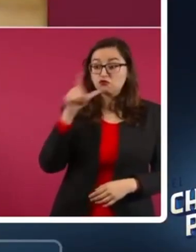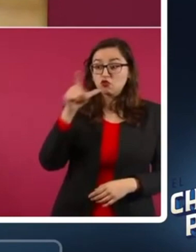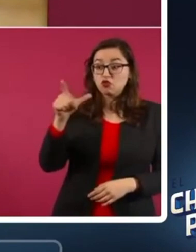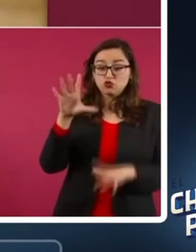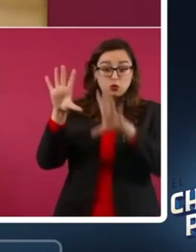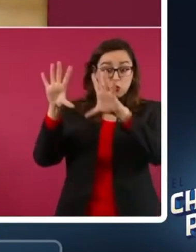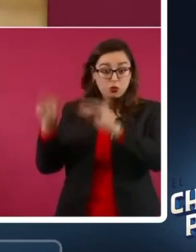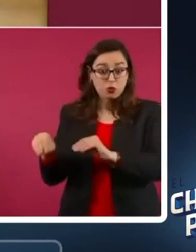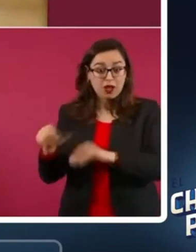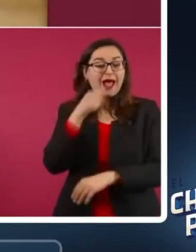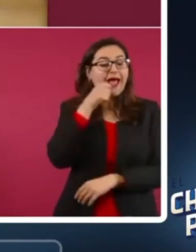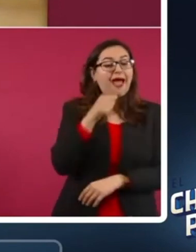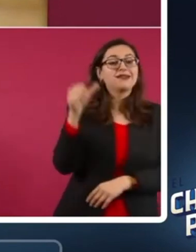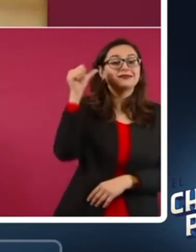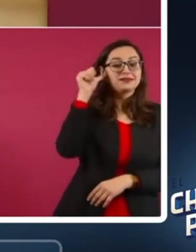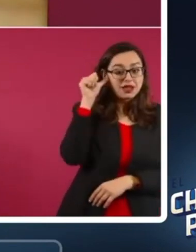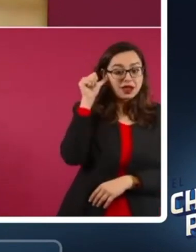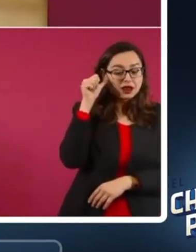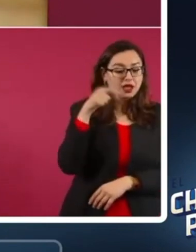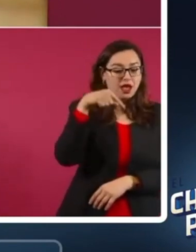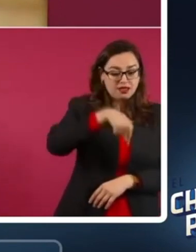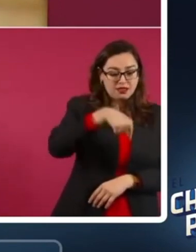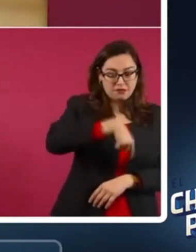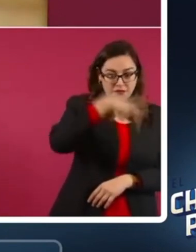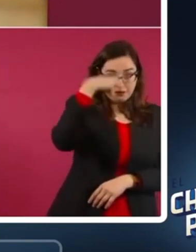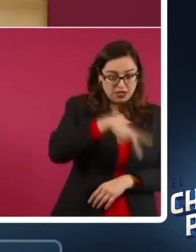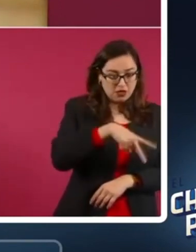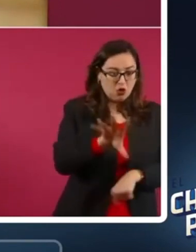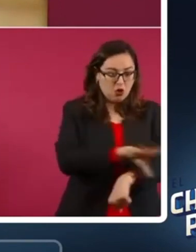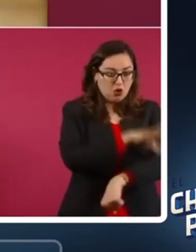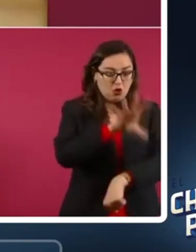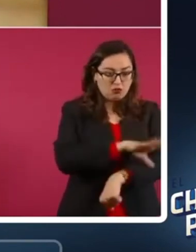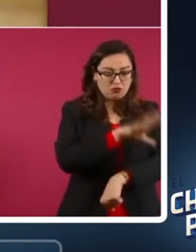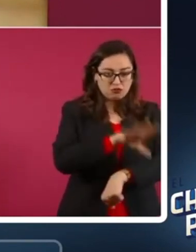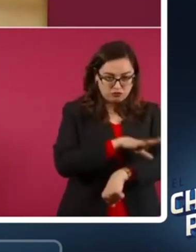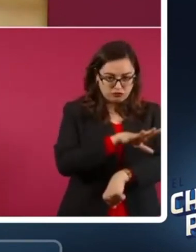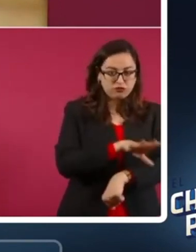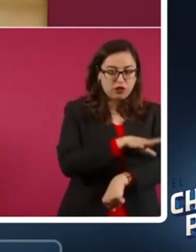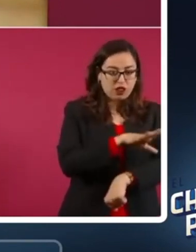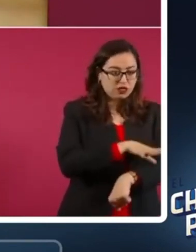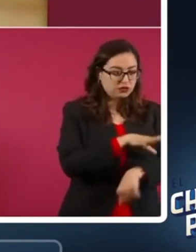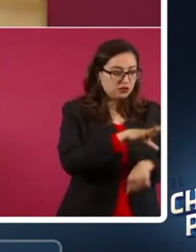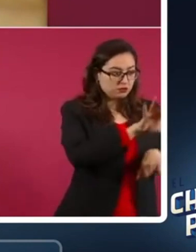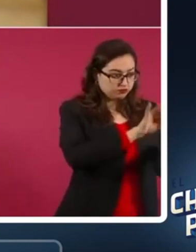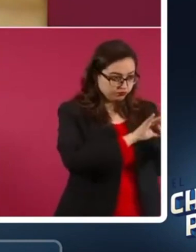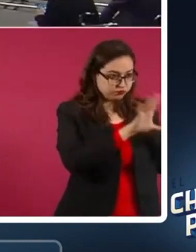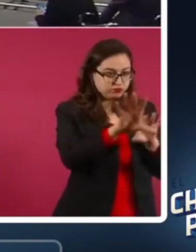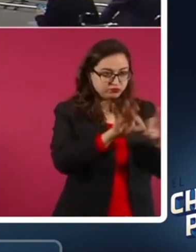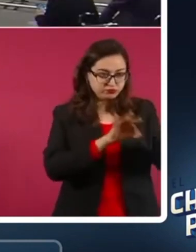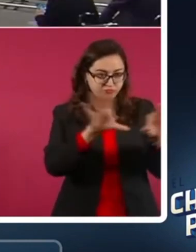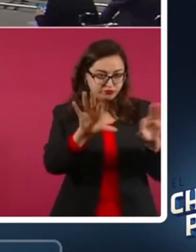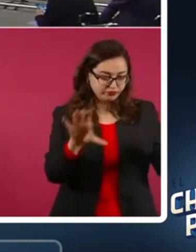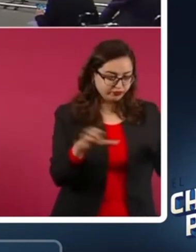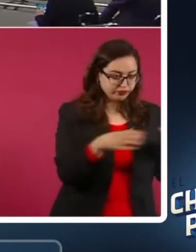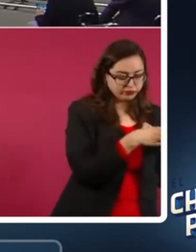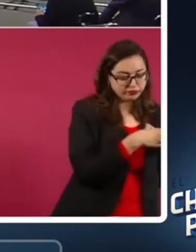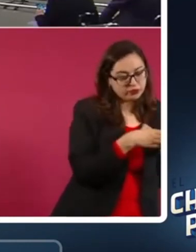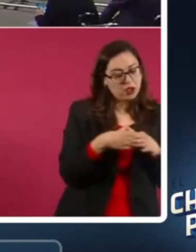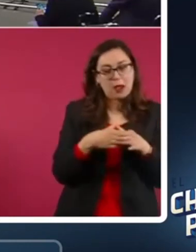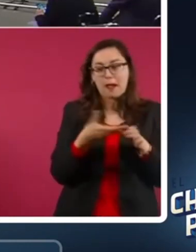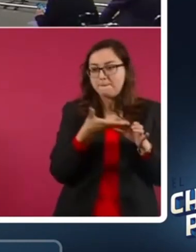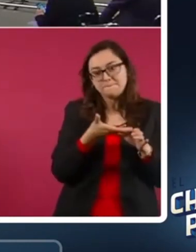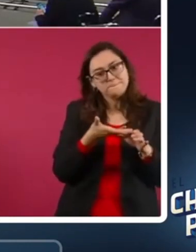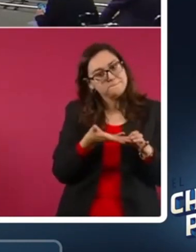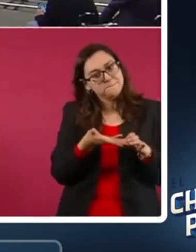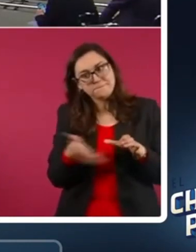Y porque se quedaron